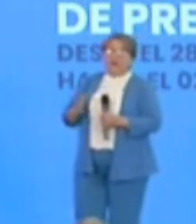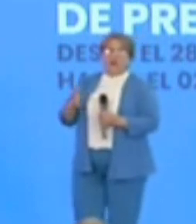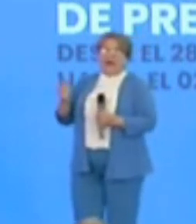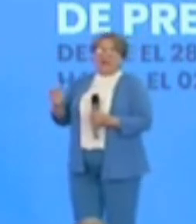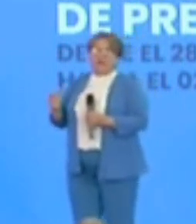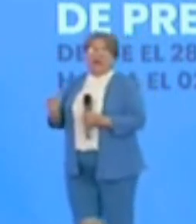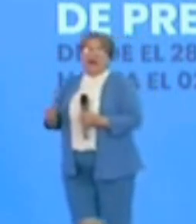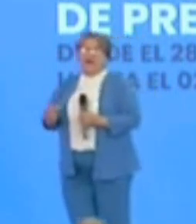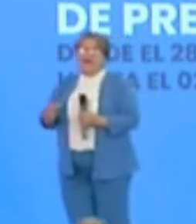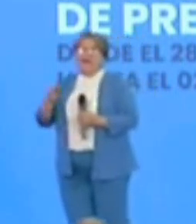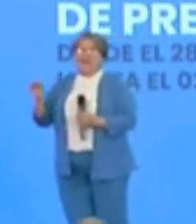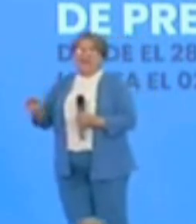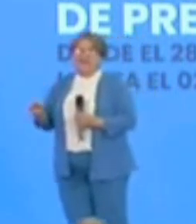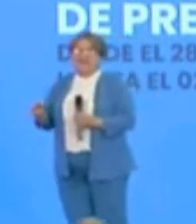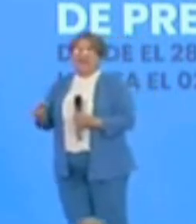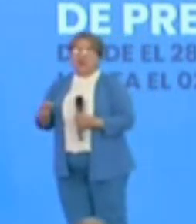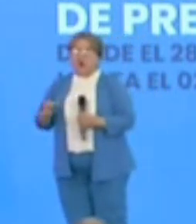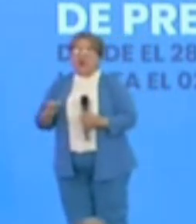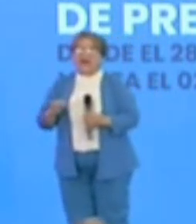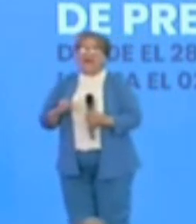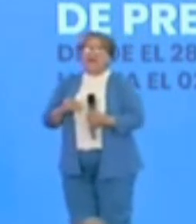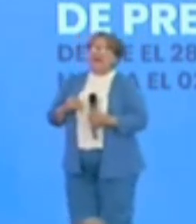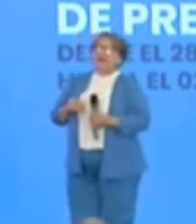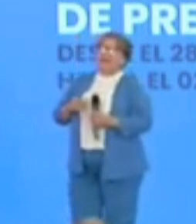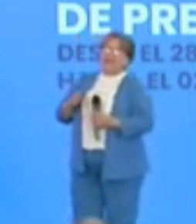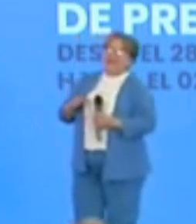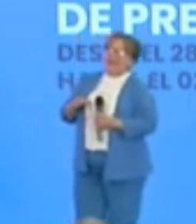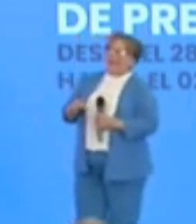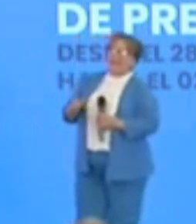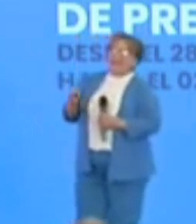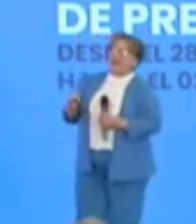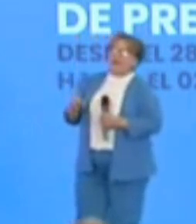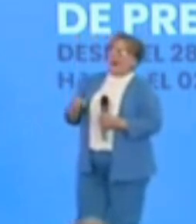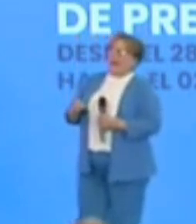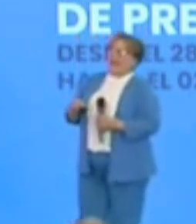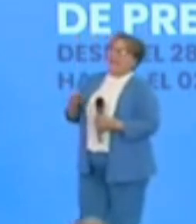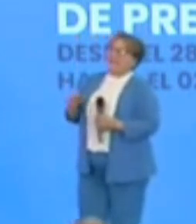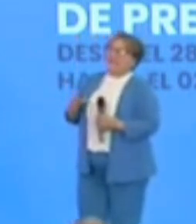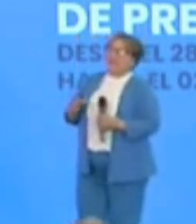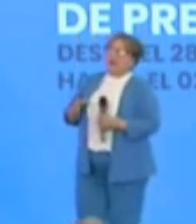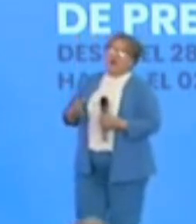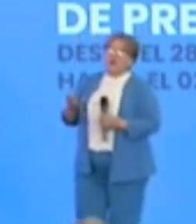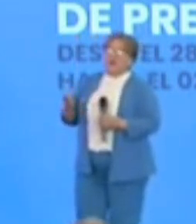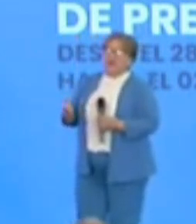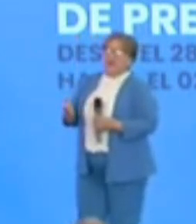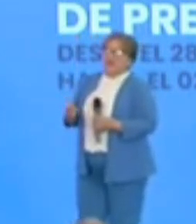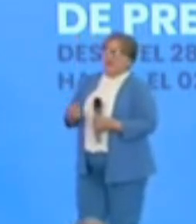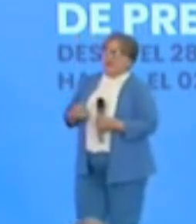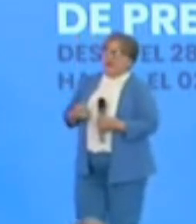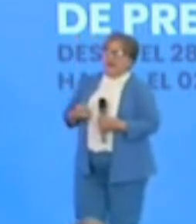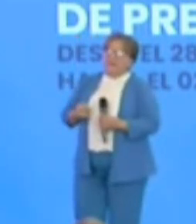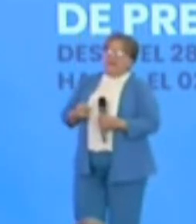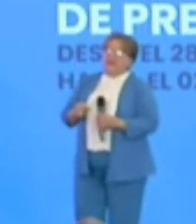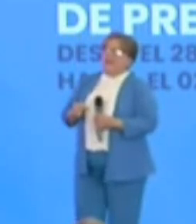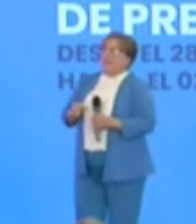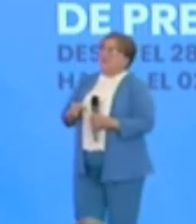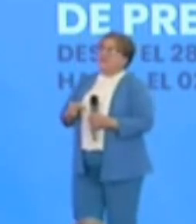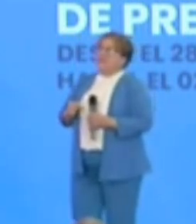Barahona como Azua, San Cristóbal, La Altagracia, La Romana están teniendo acumulados de